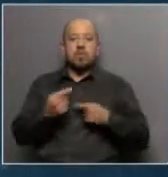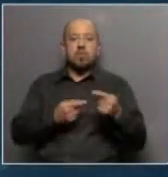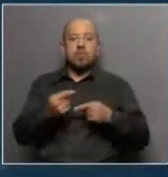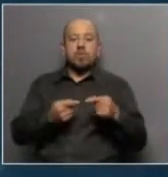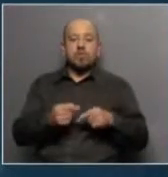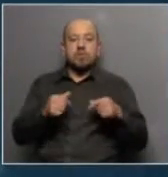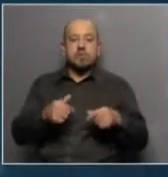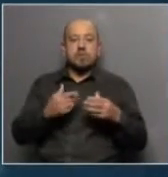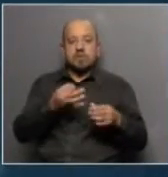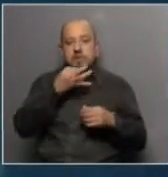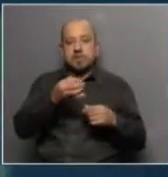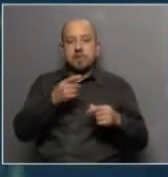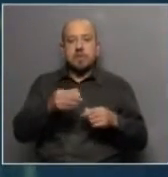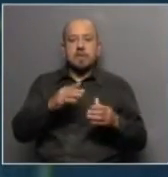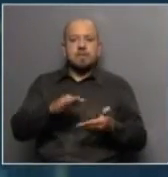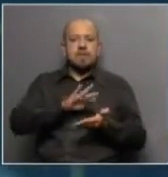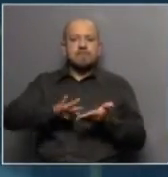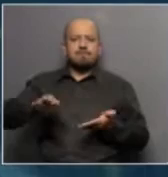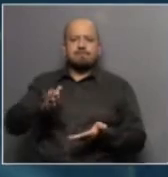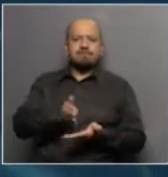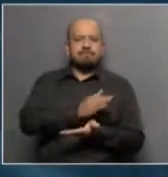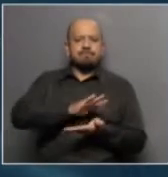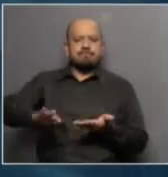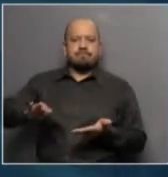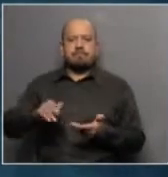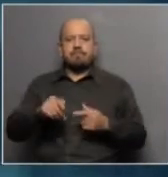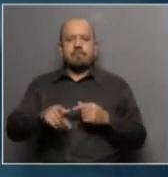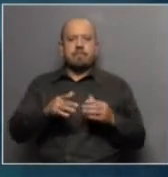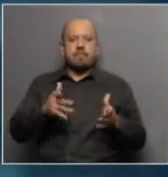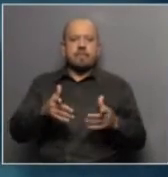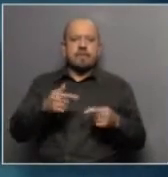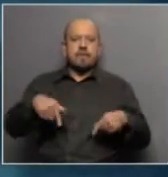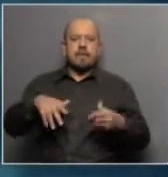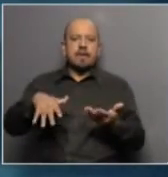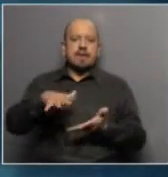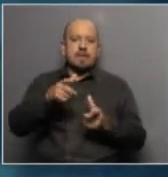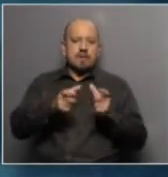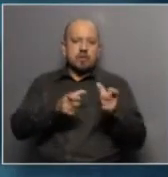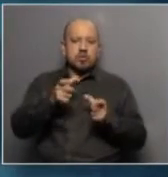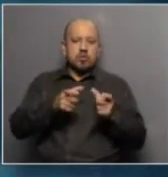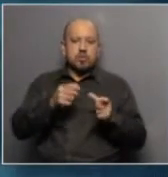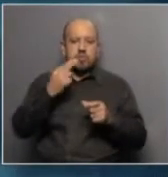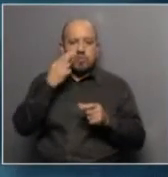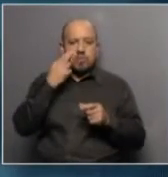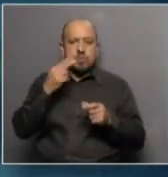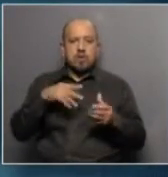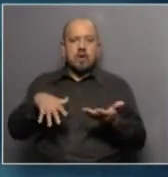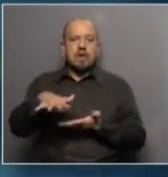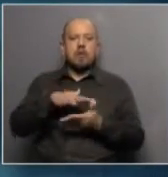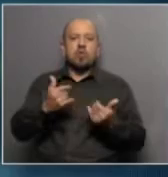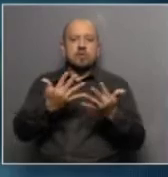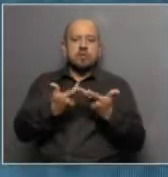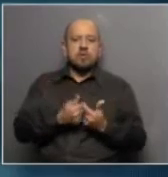Y se habla mucho de la segregación territorial, un fenómeno que afecta a la población y que también afecta al ordenamiento